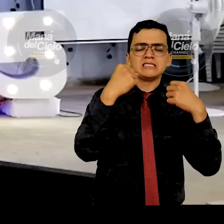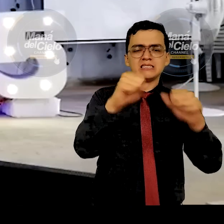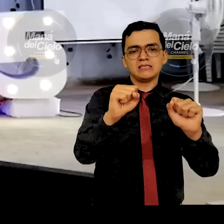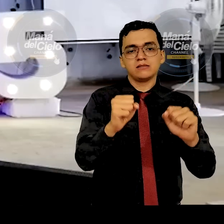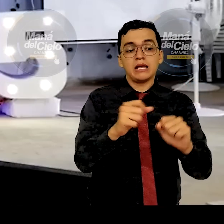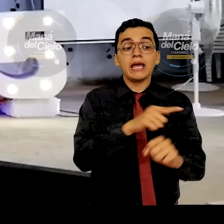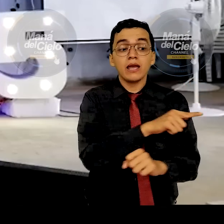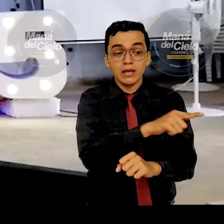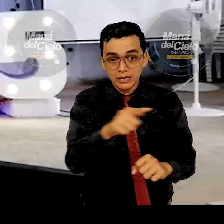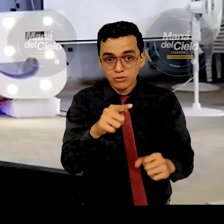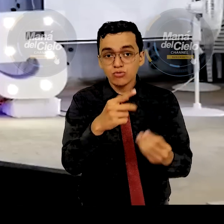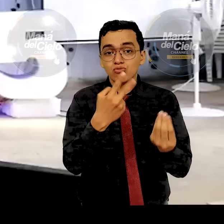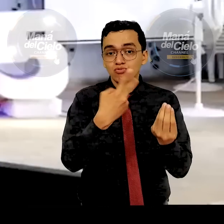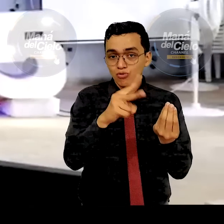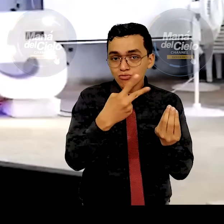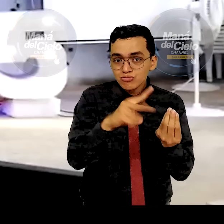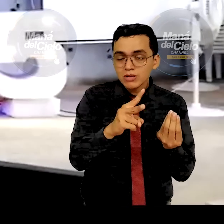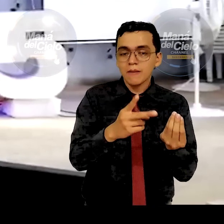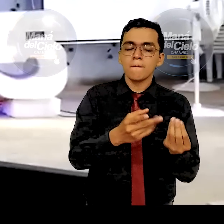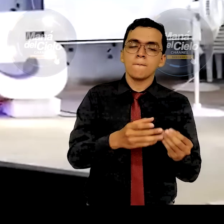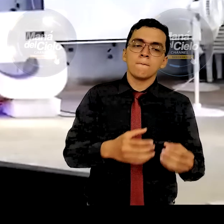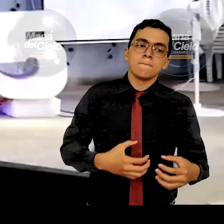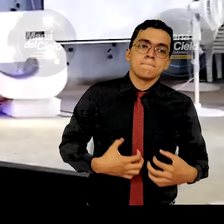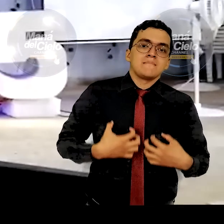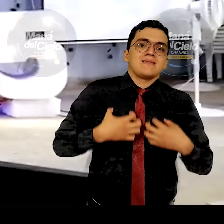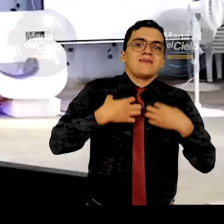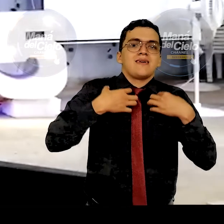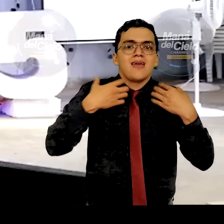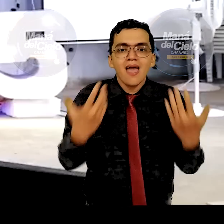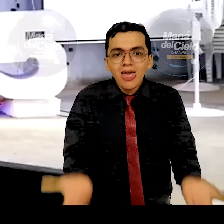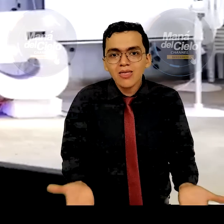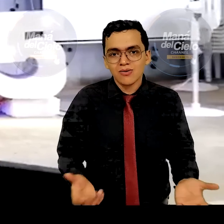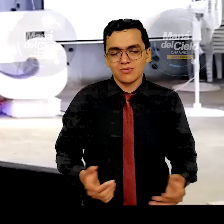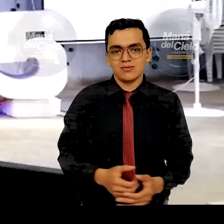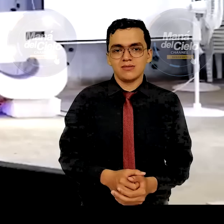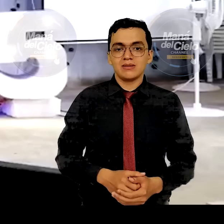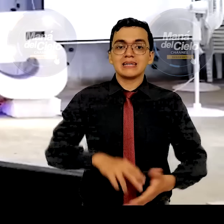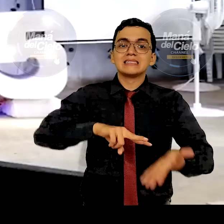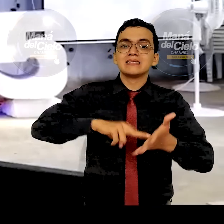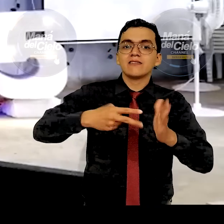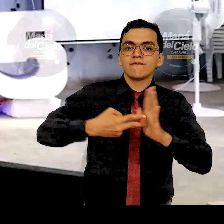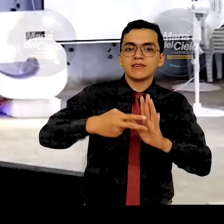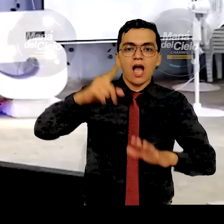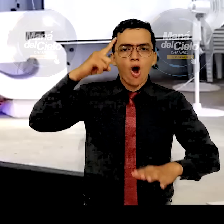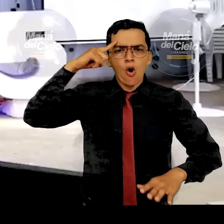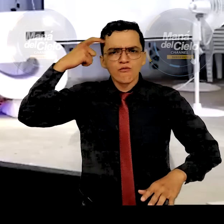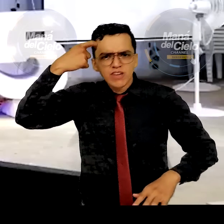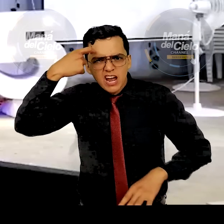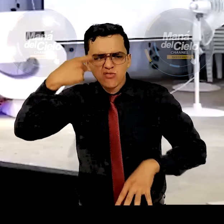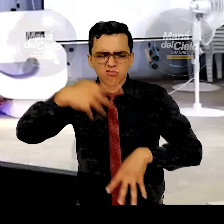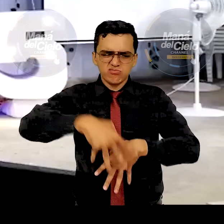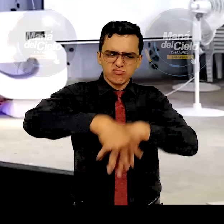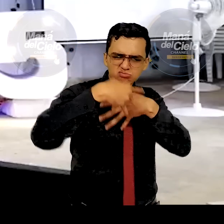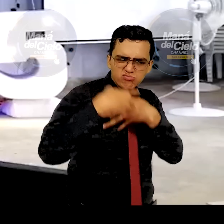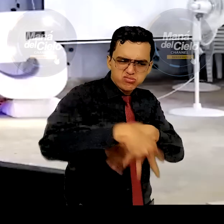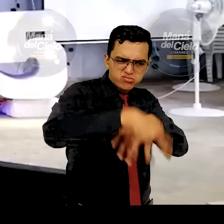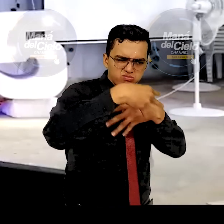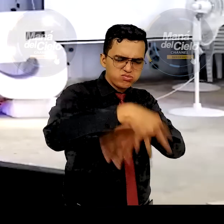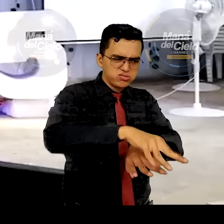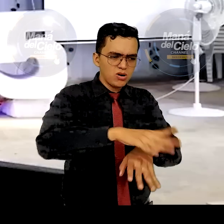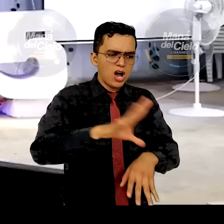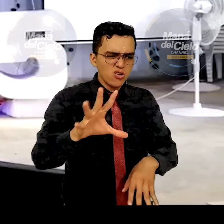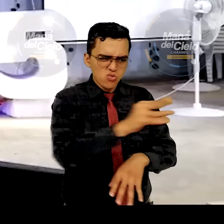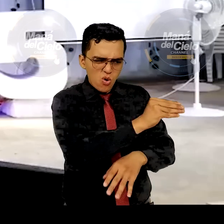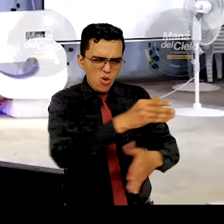a atemorizarse, porque eso significaba que iban a estar a merced del gobierno, del ejército, que los iba a matar